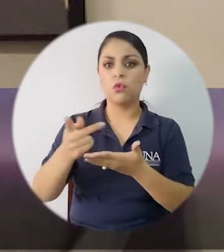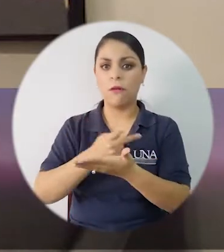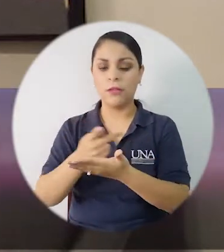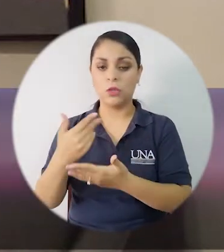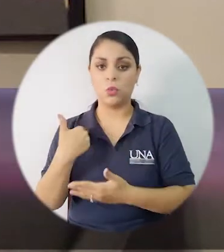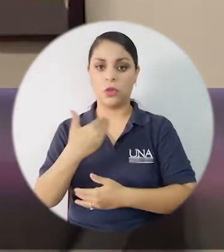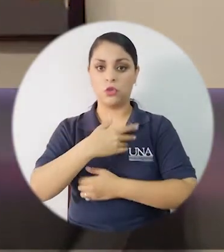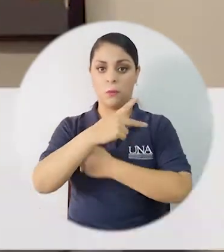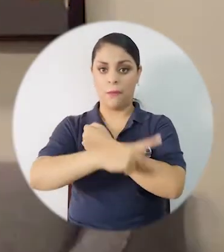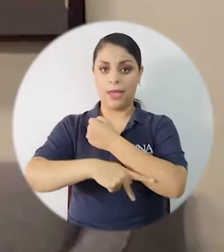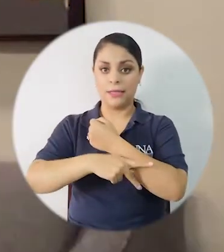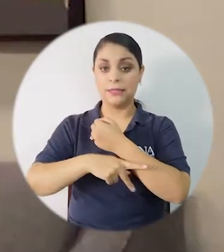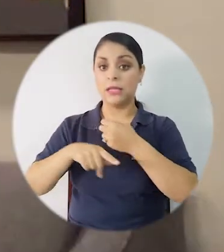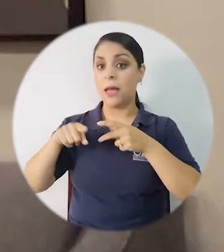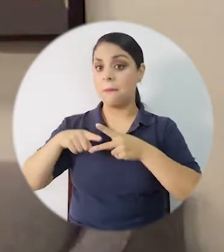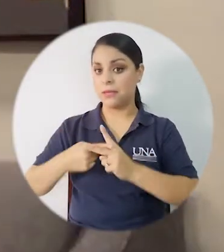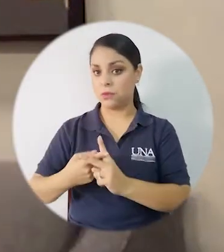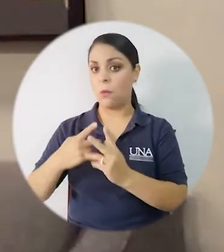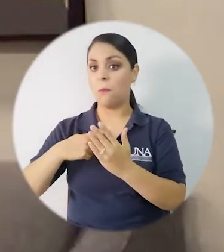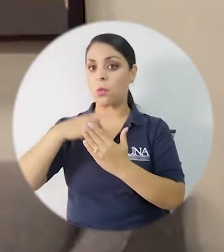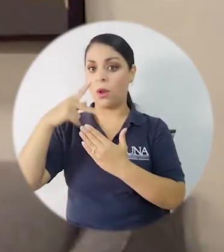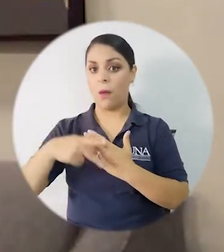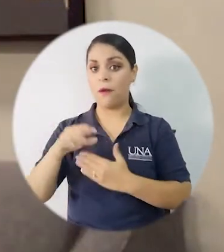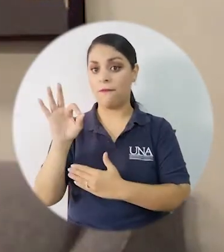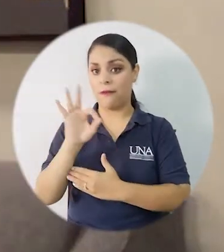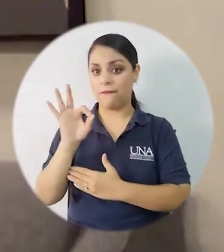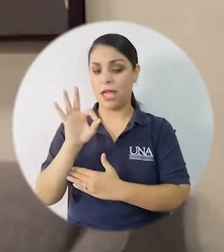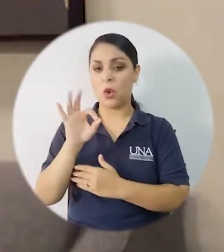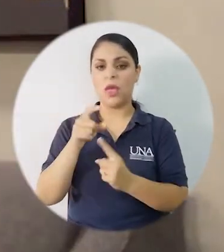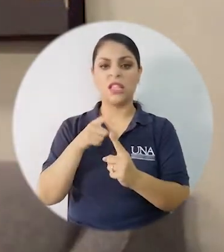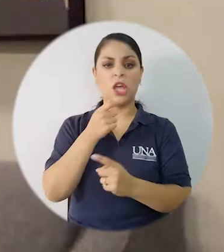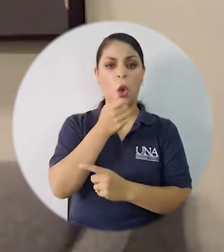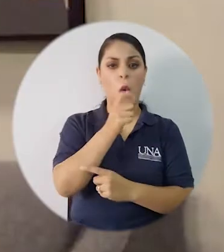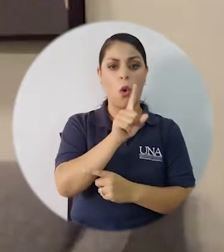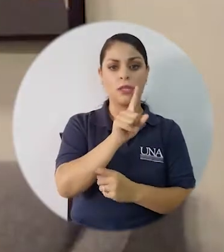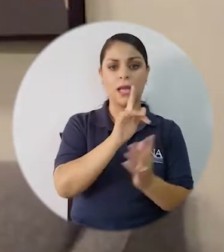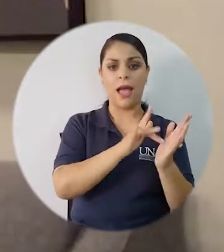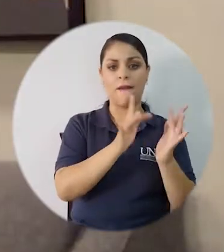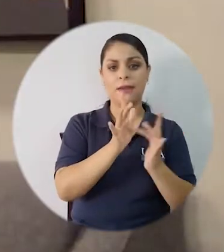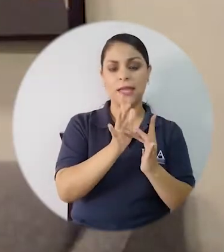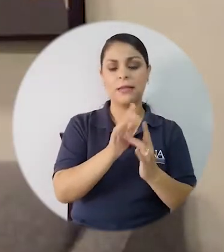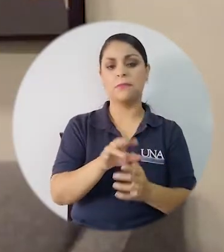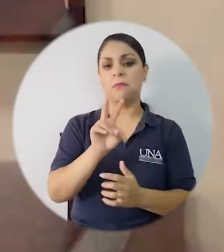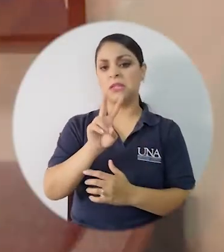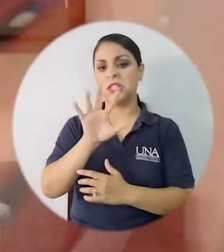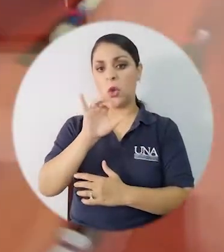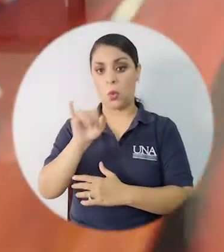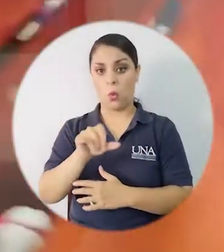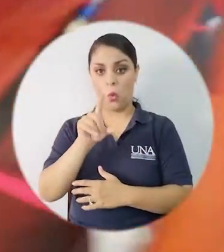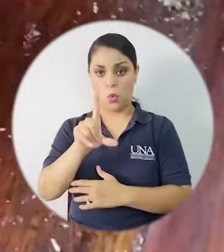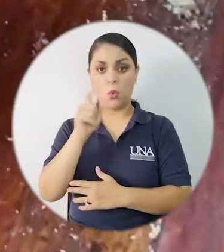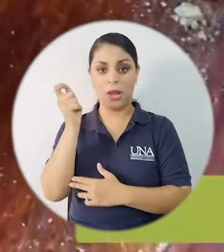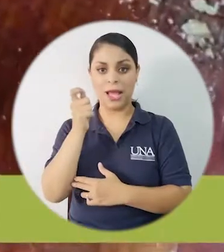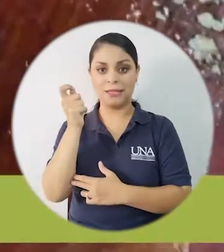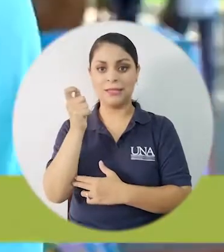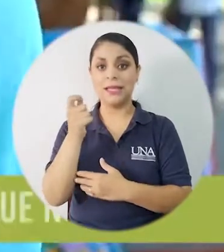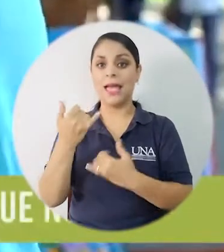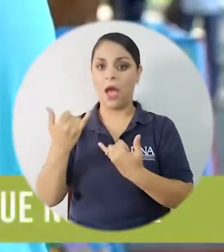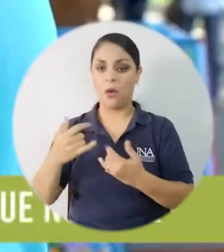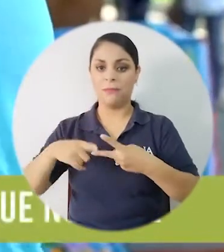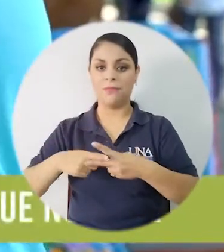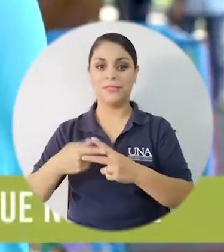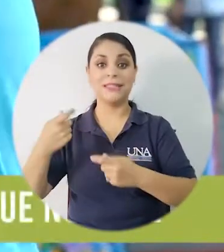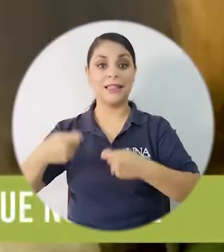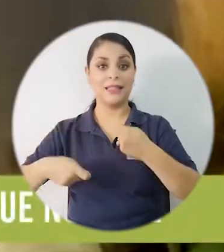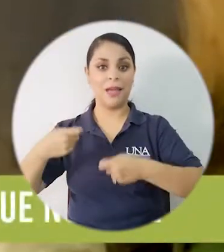país. El programa inició en febrero, se llevaron a cabo diversas actividades desde el 11 de abril, el 25 de julio en Guanacaste